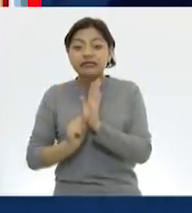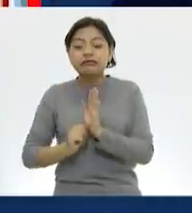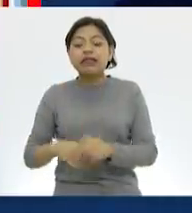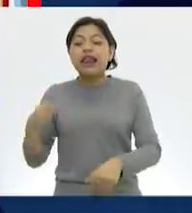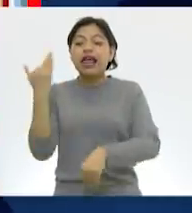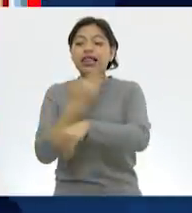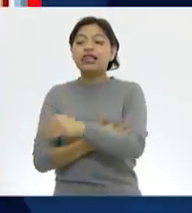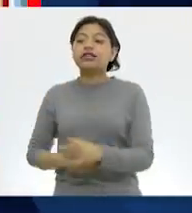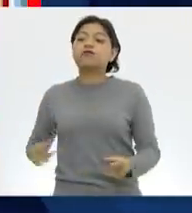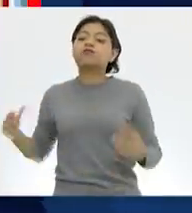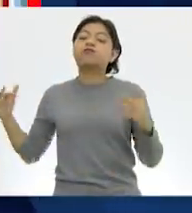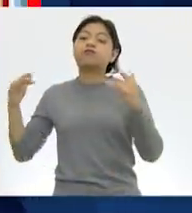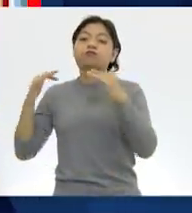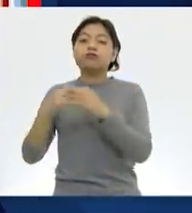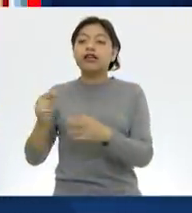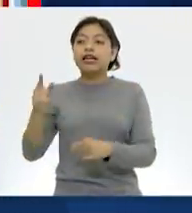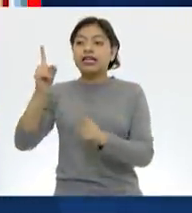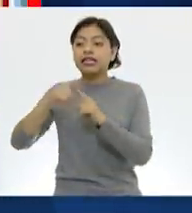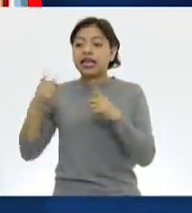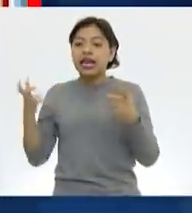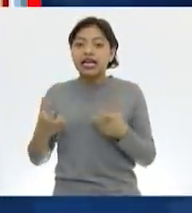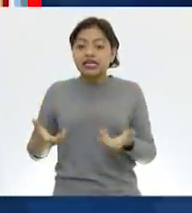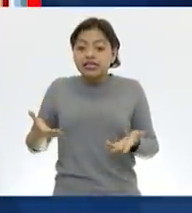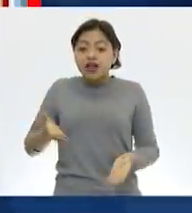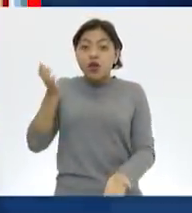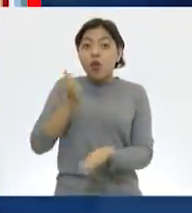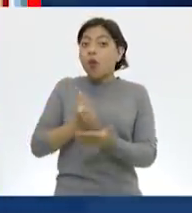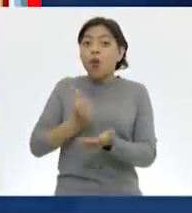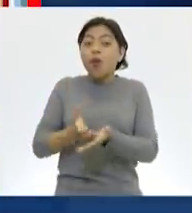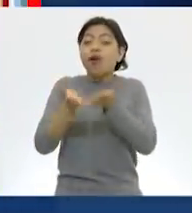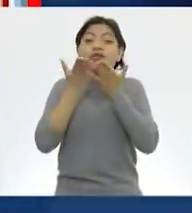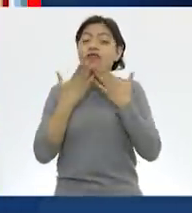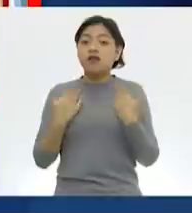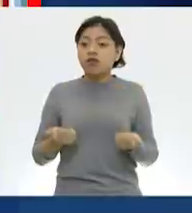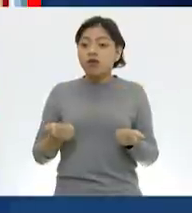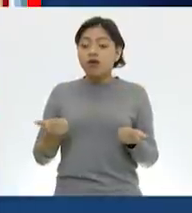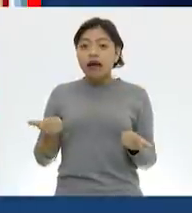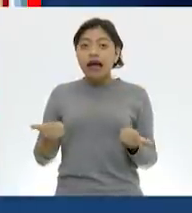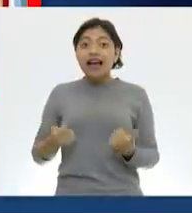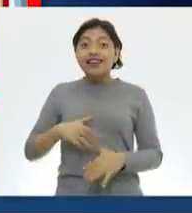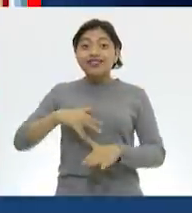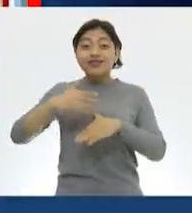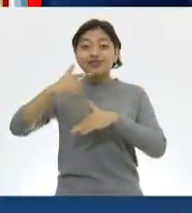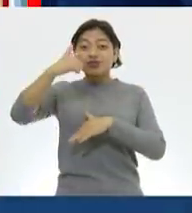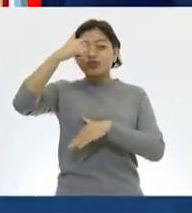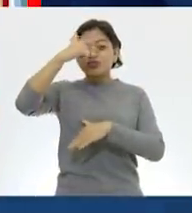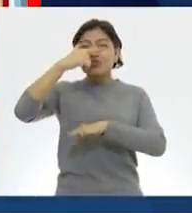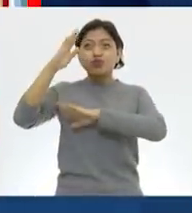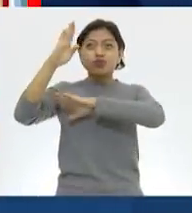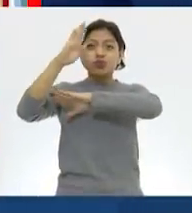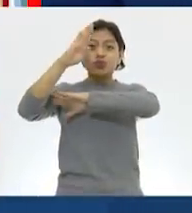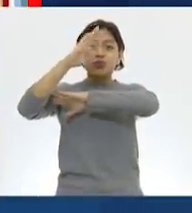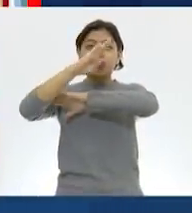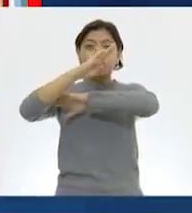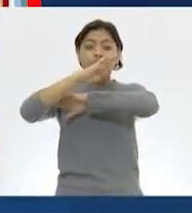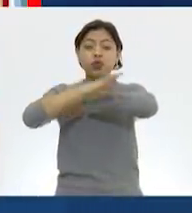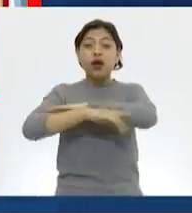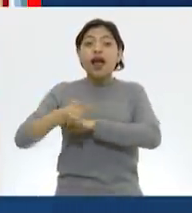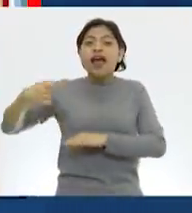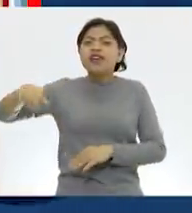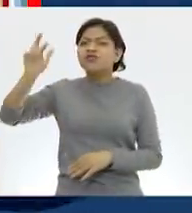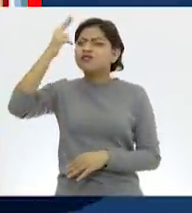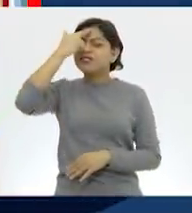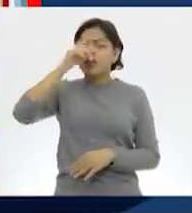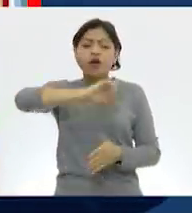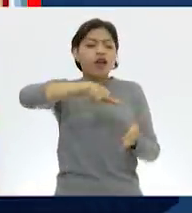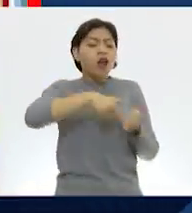la tarea, se percataron de que no tenían los cuadernos. Anochecía. Su memoria no daba para recordar